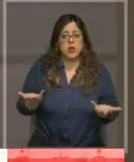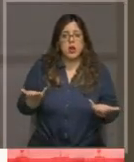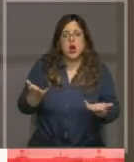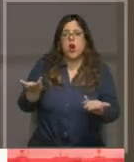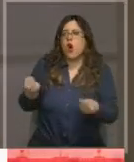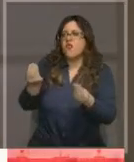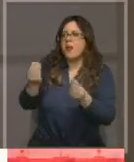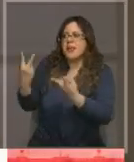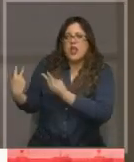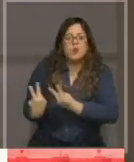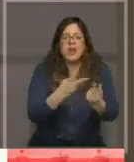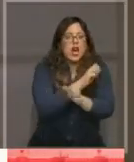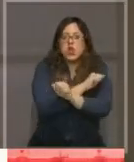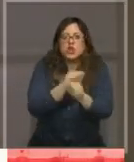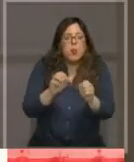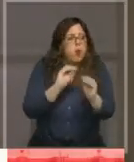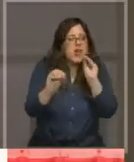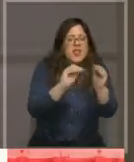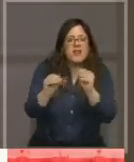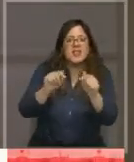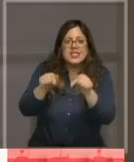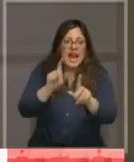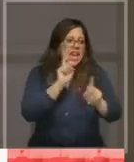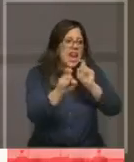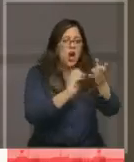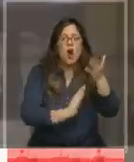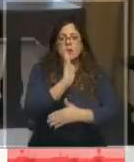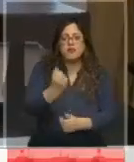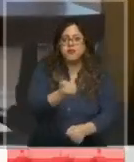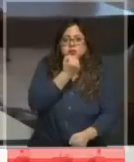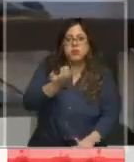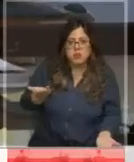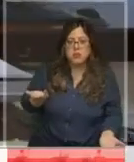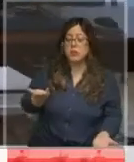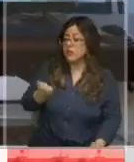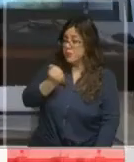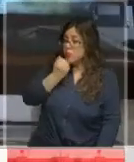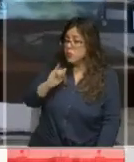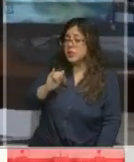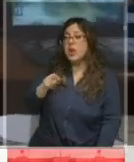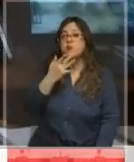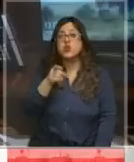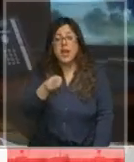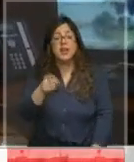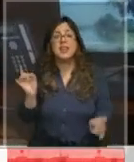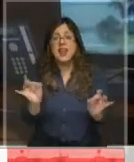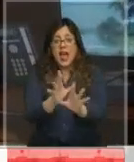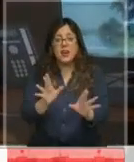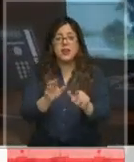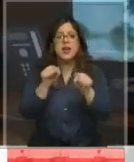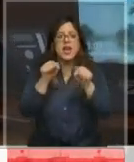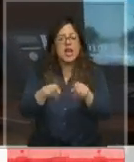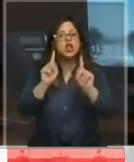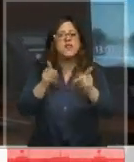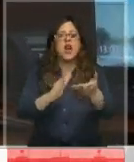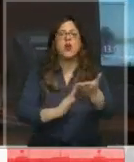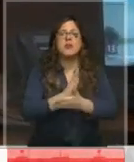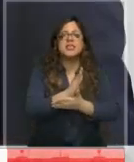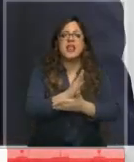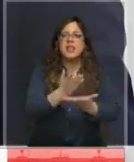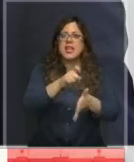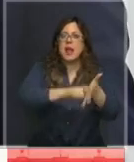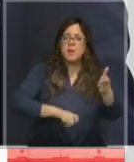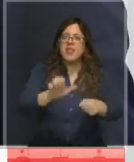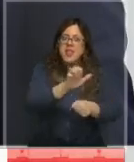gira, eso ya fue ampliamente criticado. Yo creo que ahí partió el error. Un error grave, porque eso se... O sea, esto se tendría que haber empezado a fraguar en enero